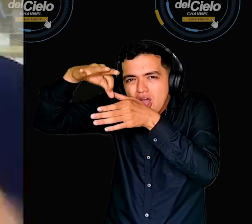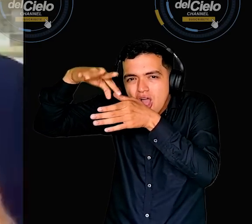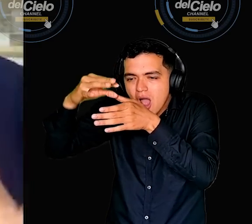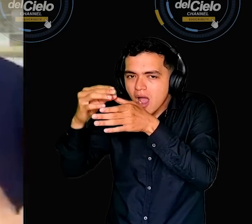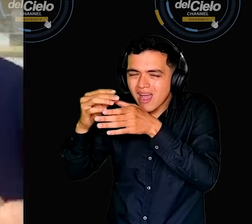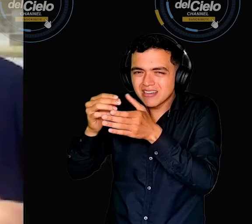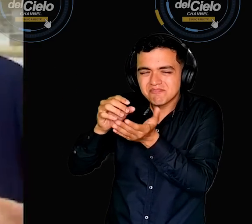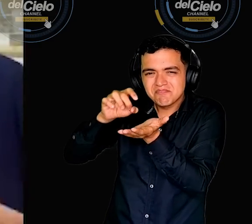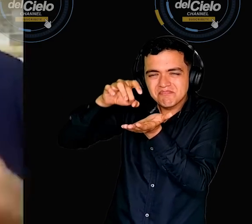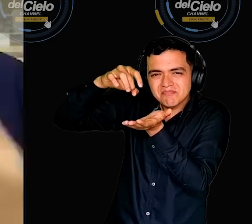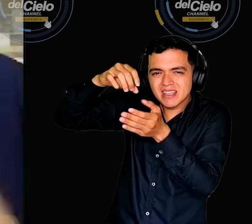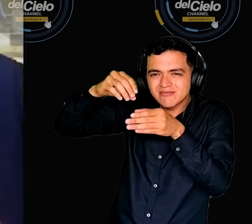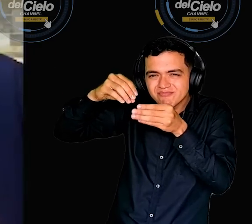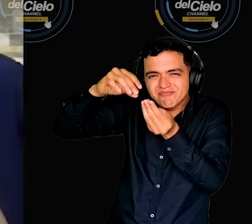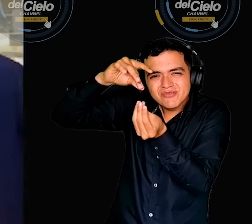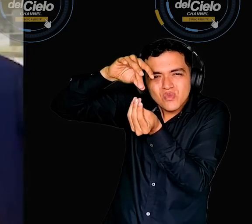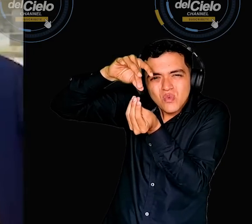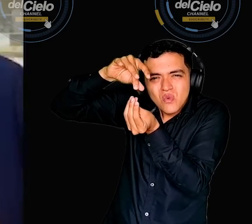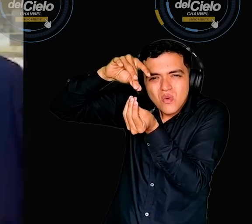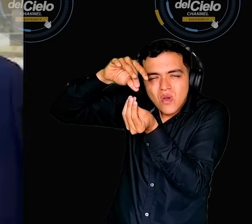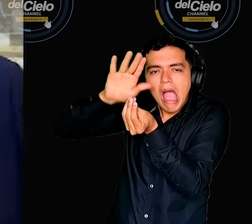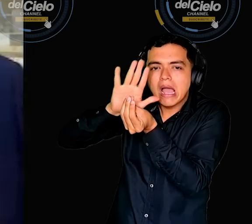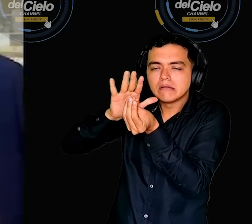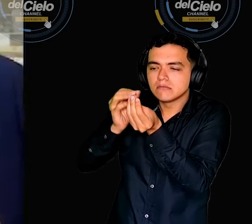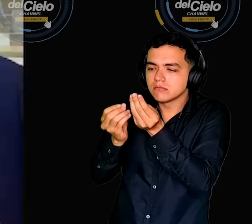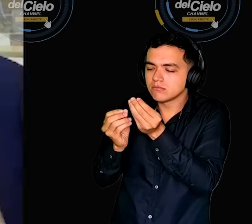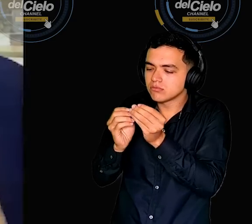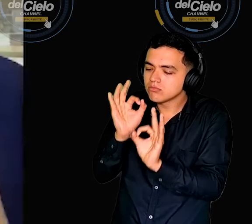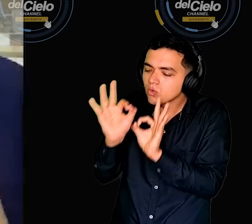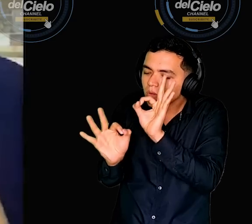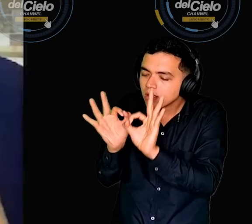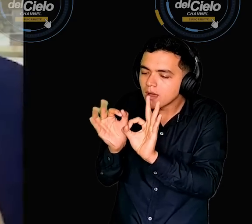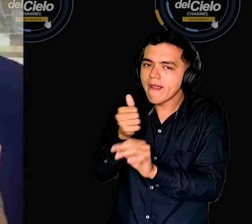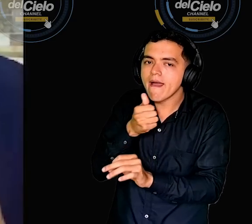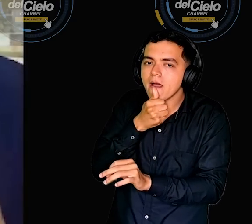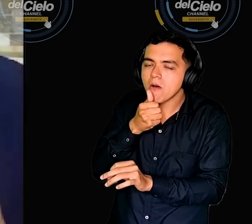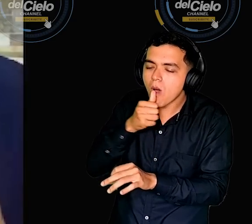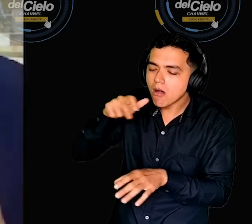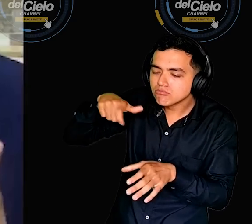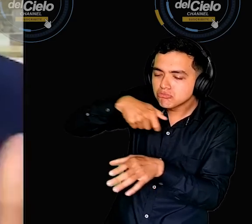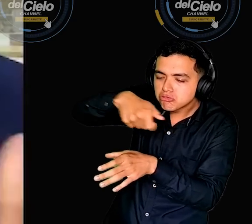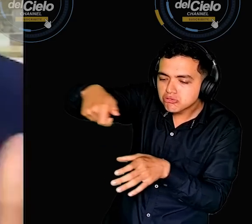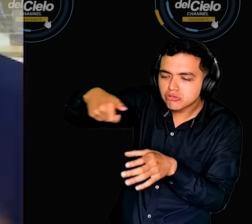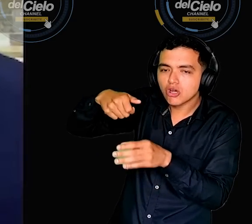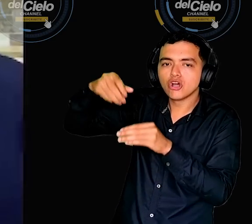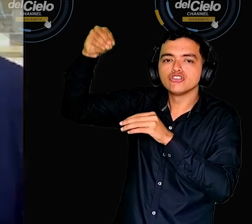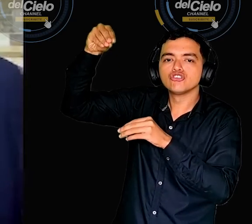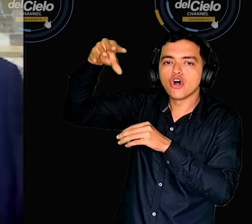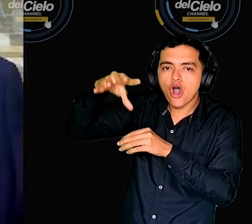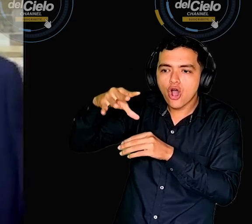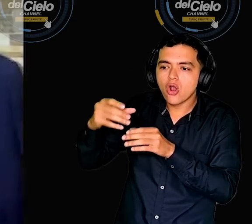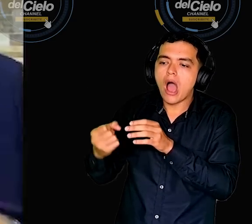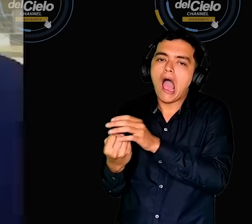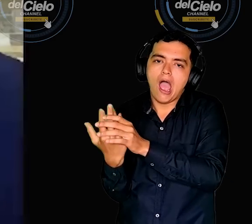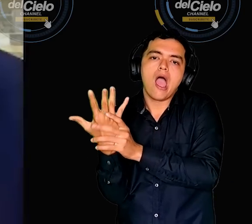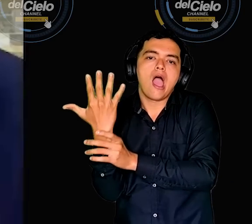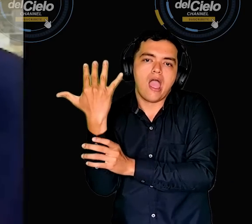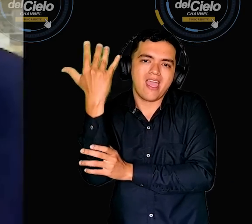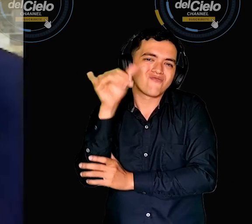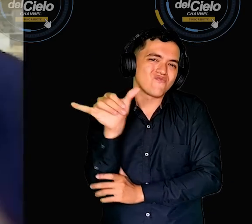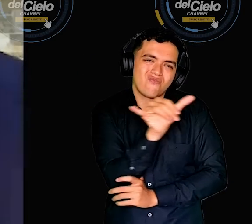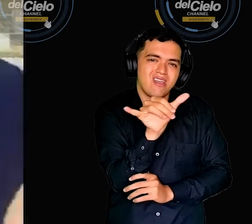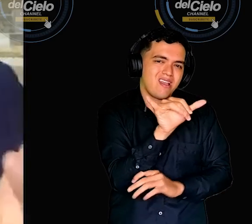un proyecto y se ponen unas bases y entonces se construye. Y se construye bien o se